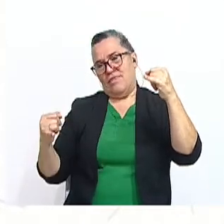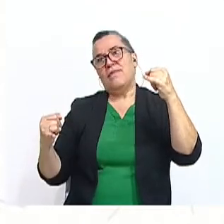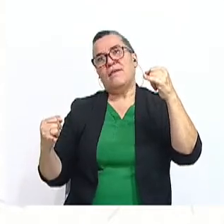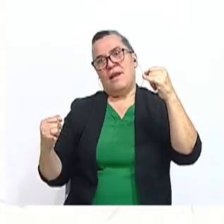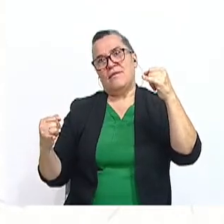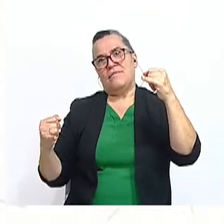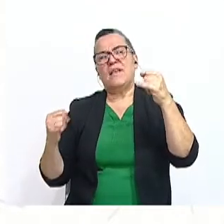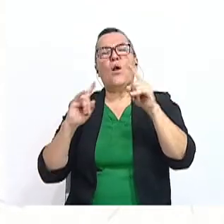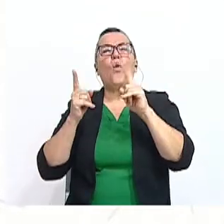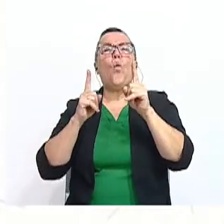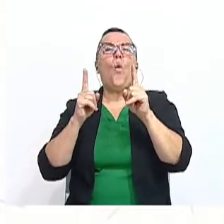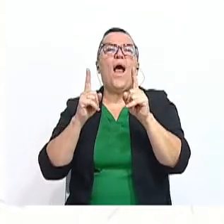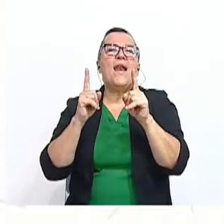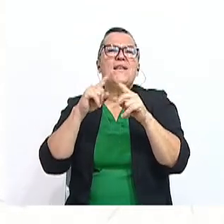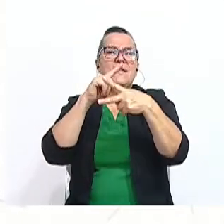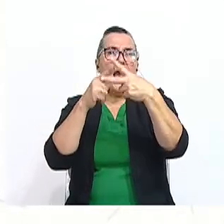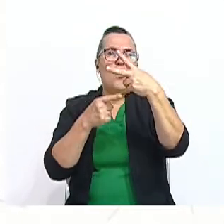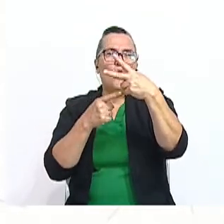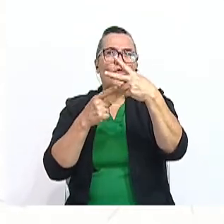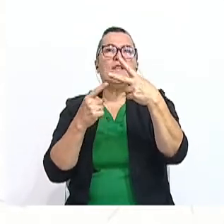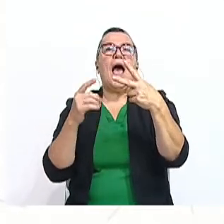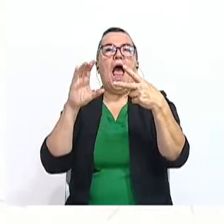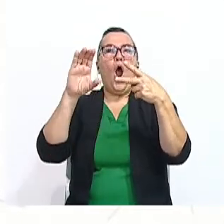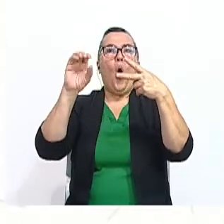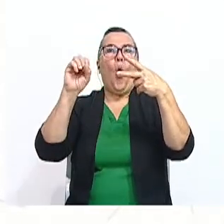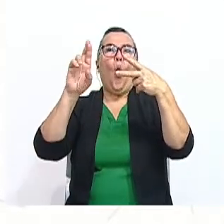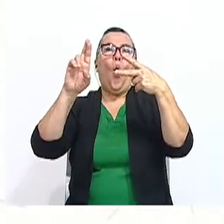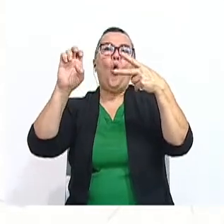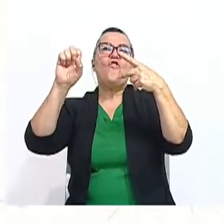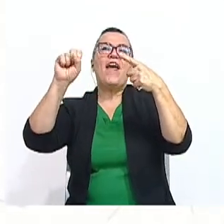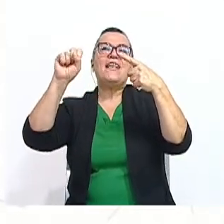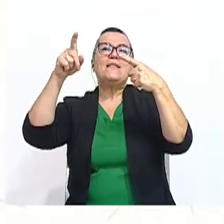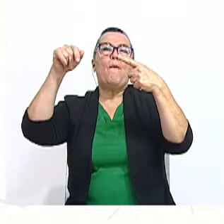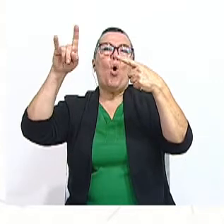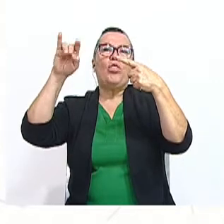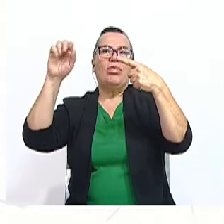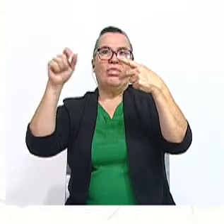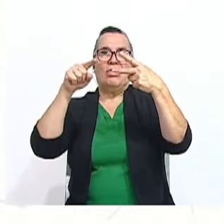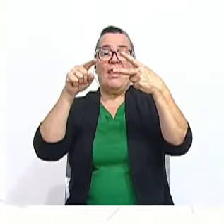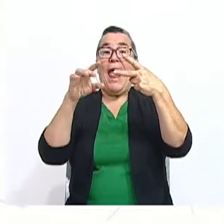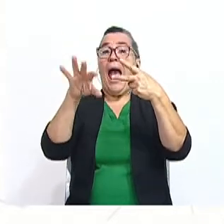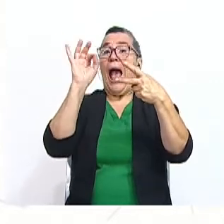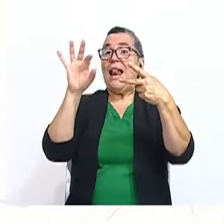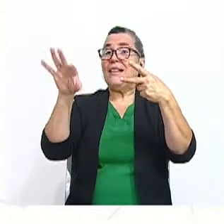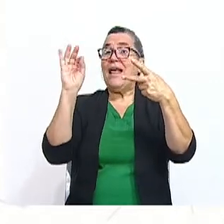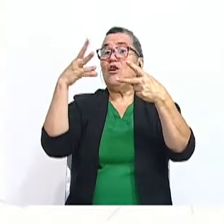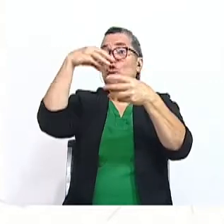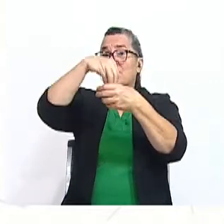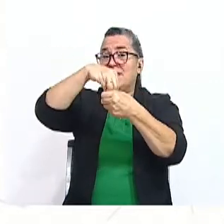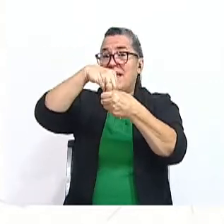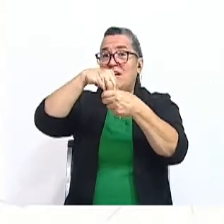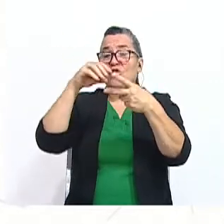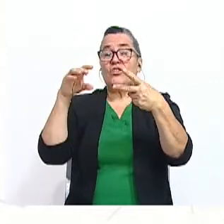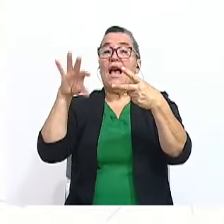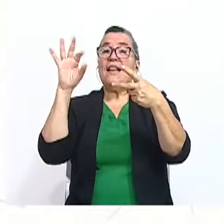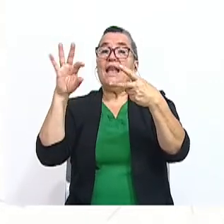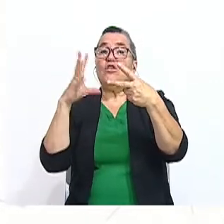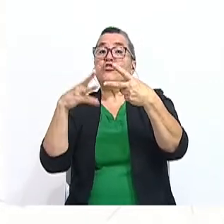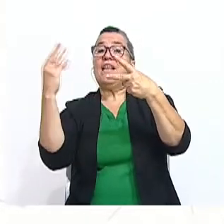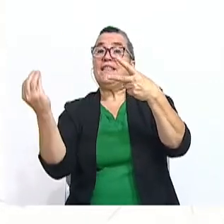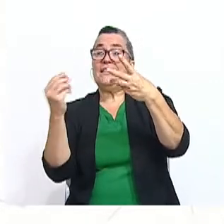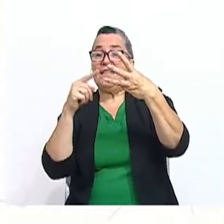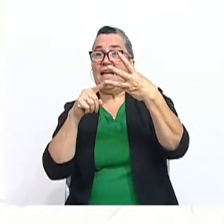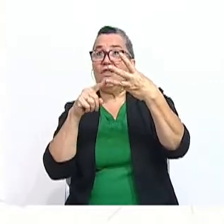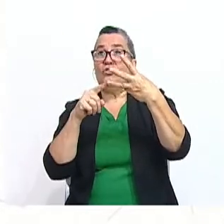Los ángulos correspondientes. También conocimos lo que son los ángulos alternos internos, los ángulos alternos